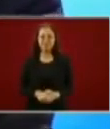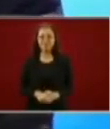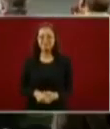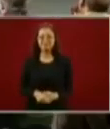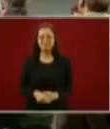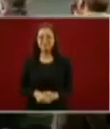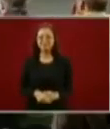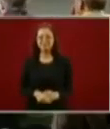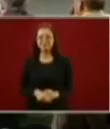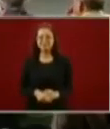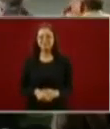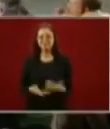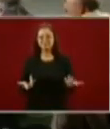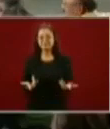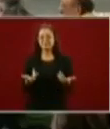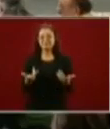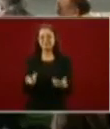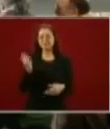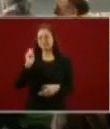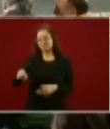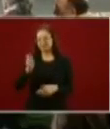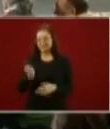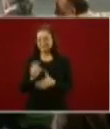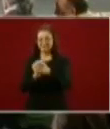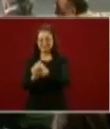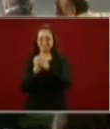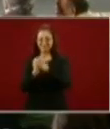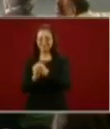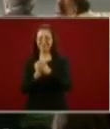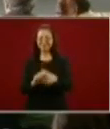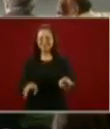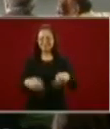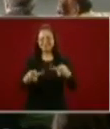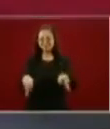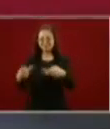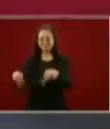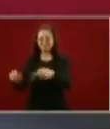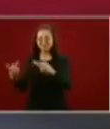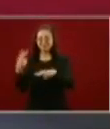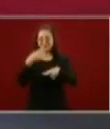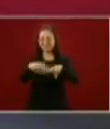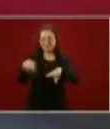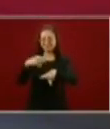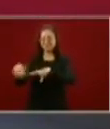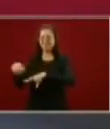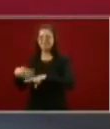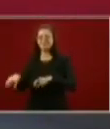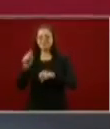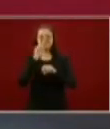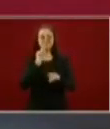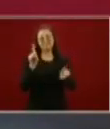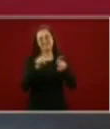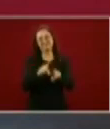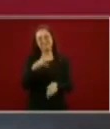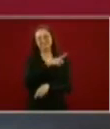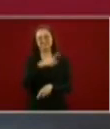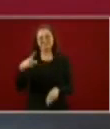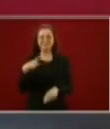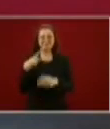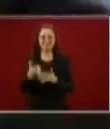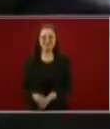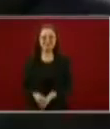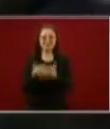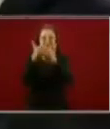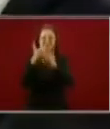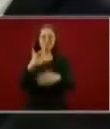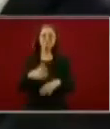de empresarios. El cuarto sería hacer una especie de cambalache con Donald Trump por equipo médico. Y el siguiente,